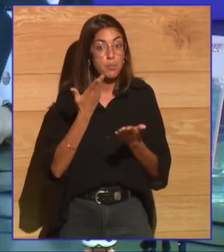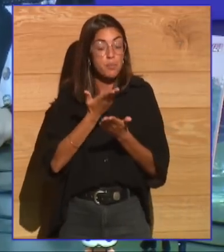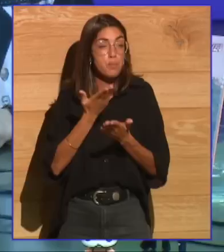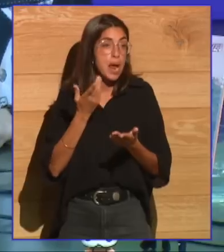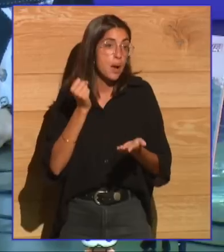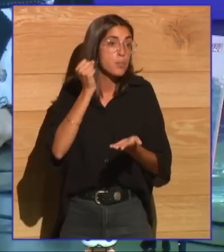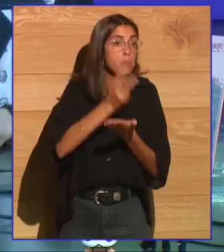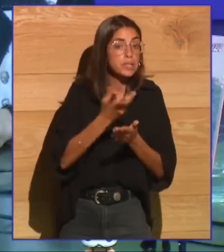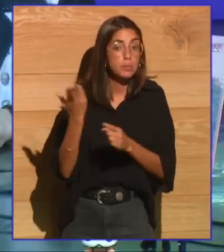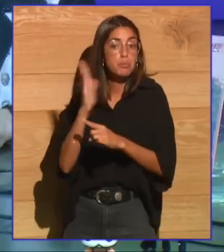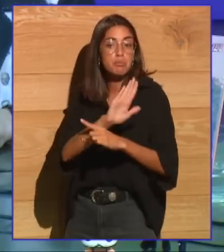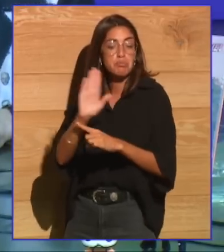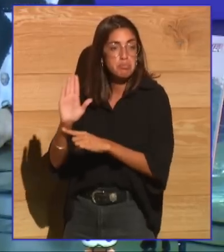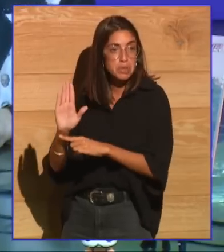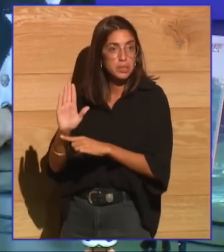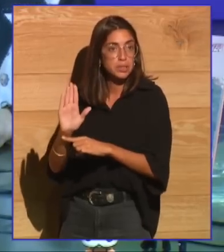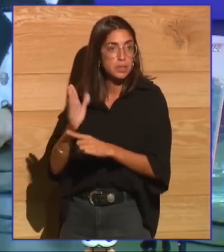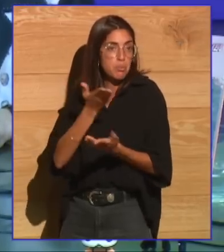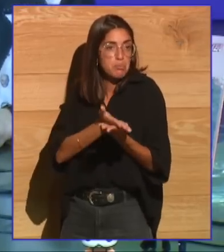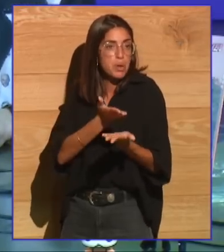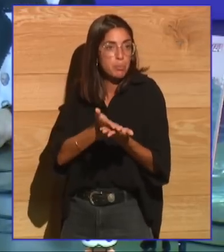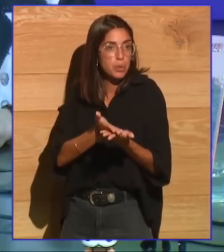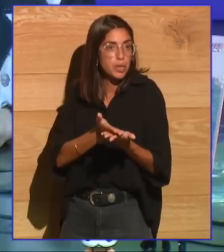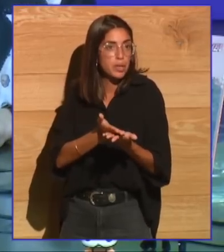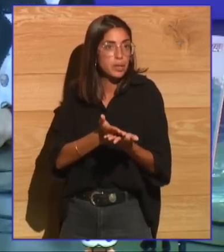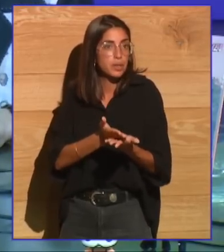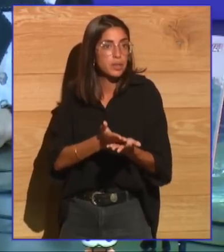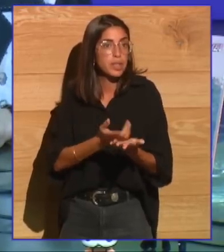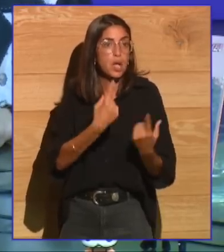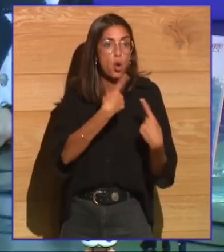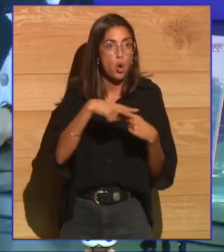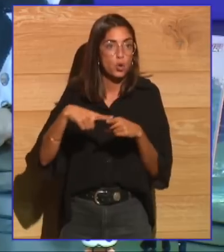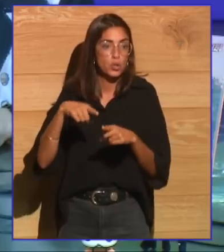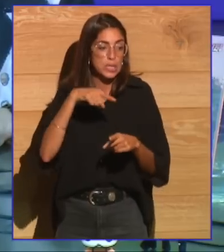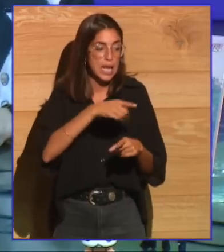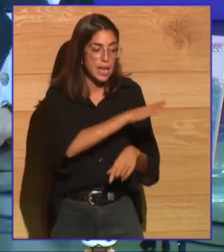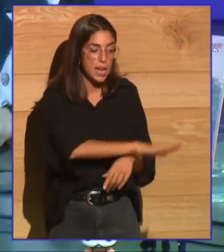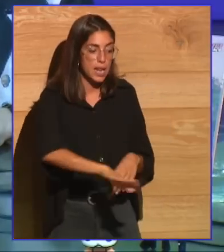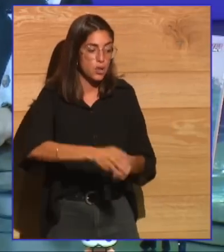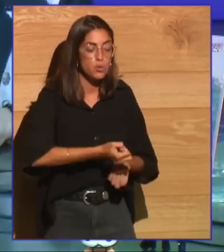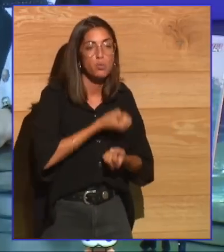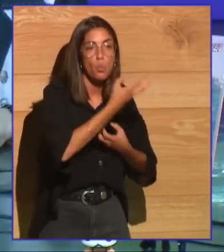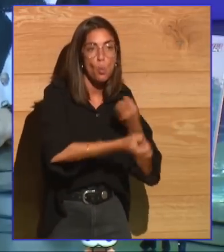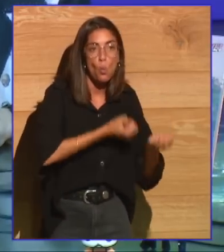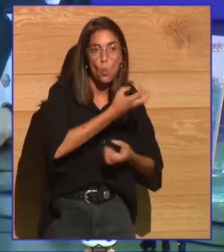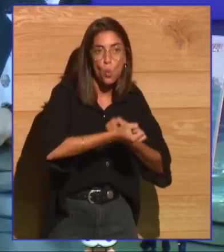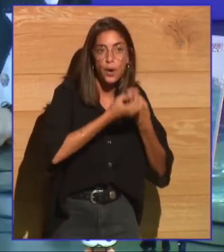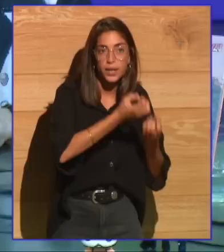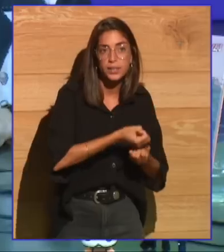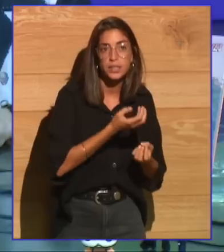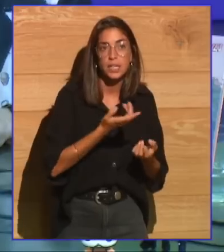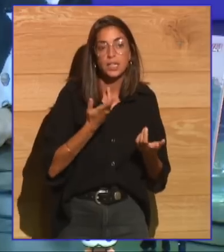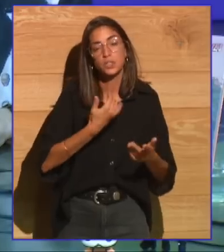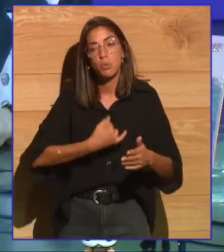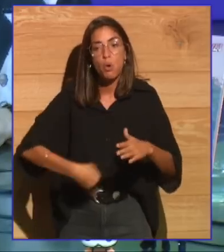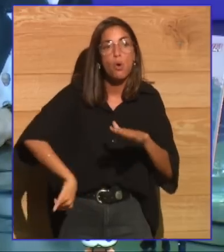si jugamos a un juego que aparentemente o por lo que cuentan allí es bastante popular entre los niños en américa golpea la